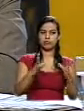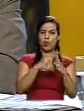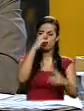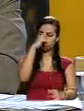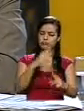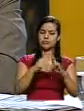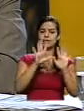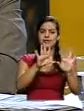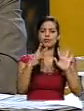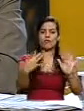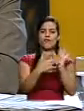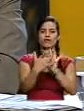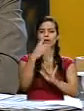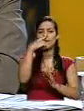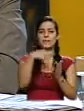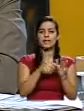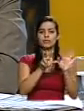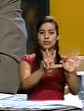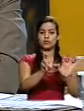de